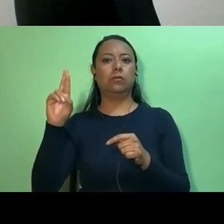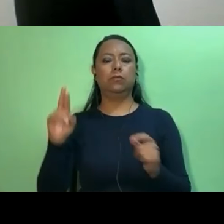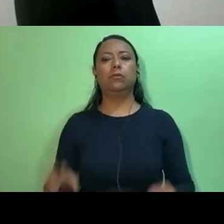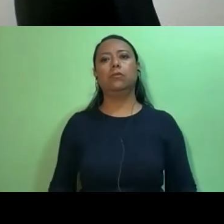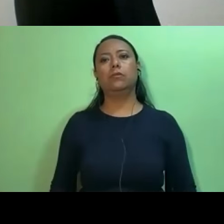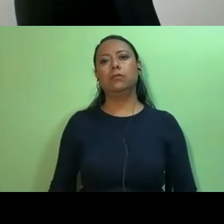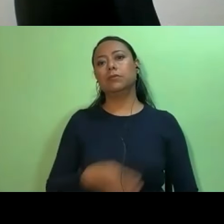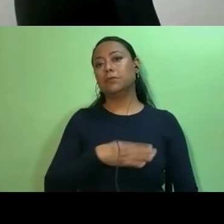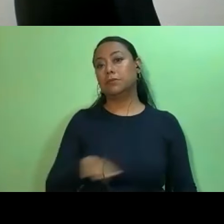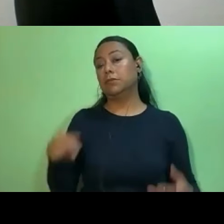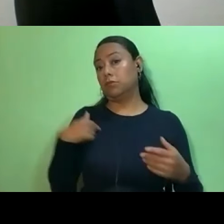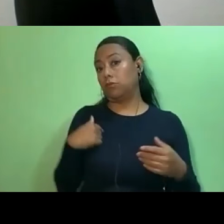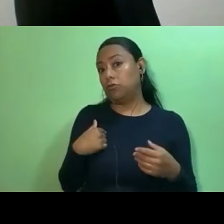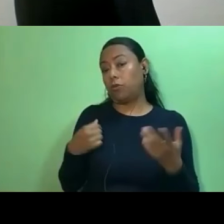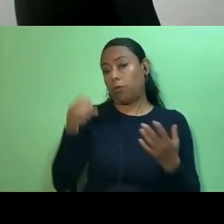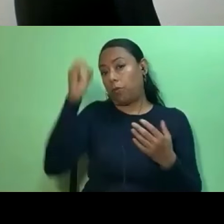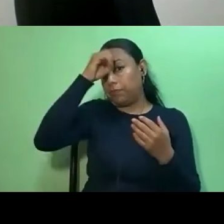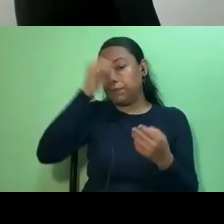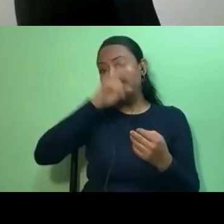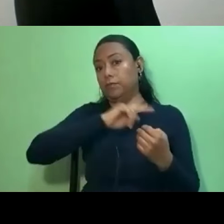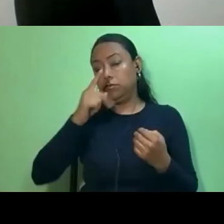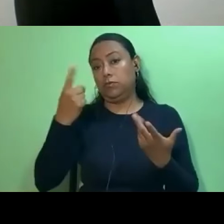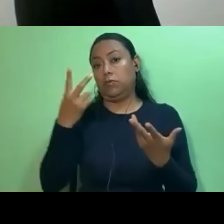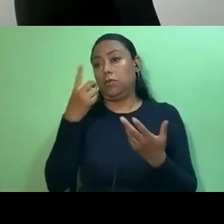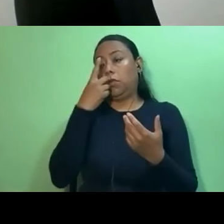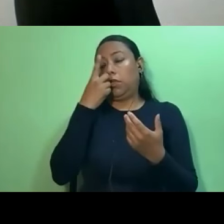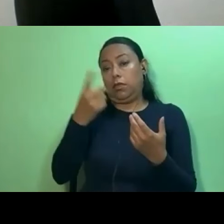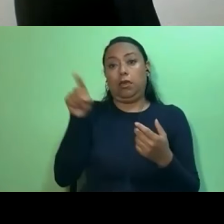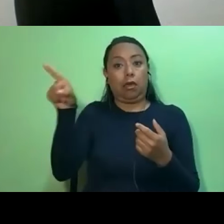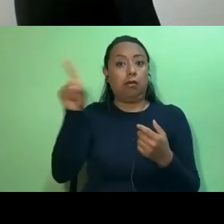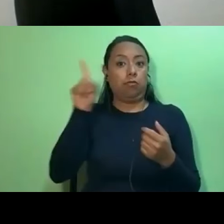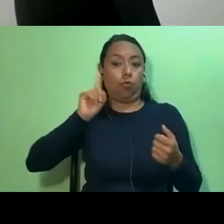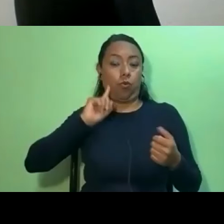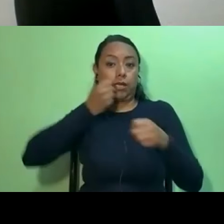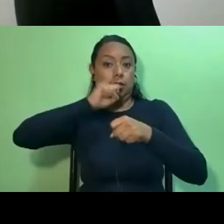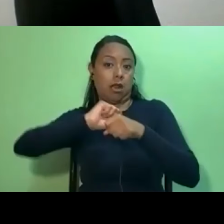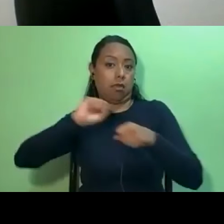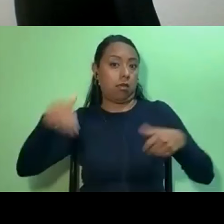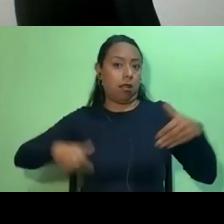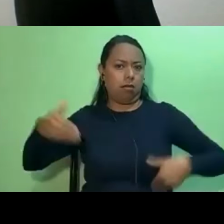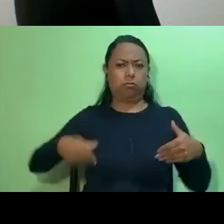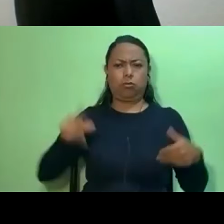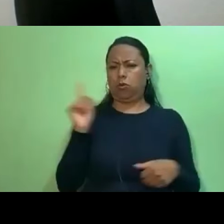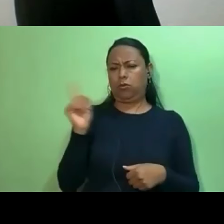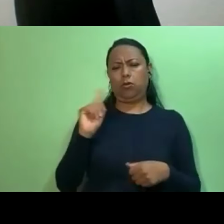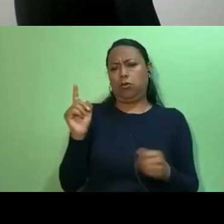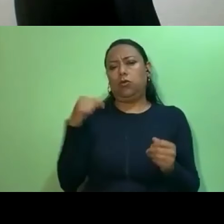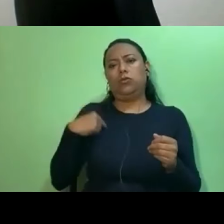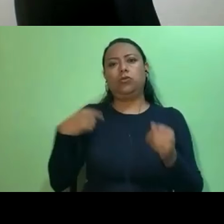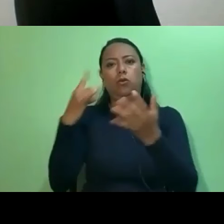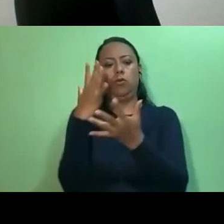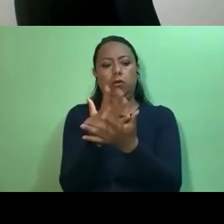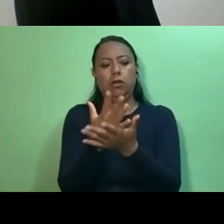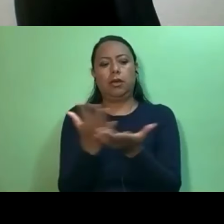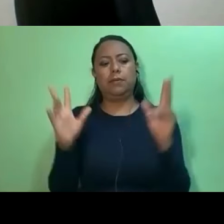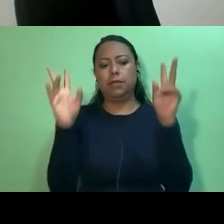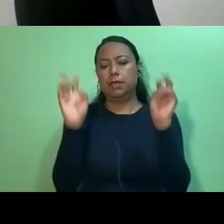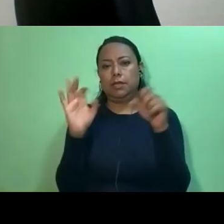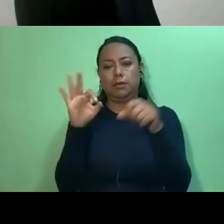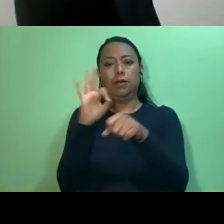simplemente en una parte omitió respondernos el tema de esa defensa que también coadyuva